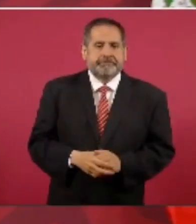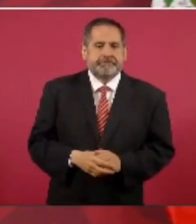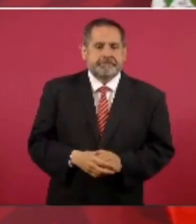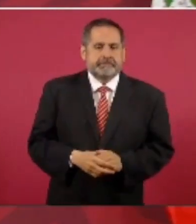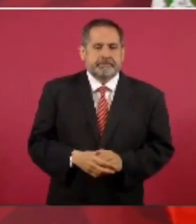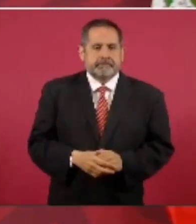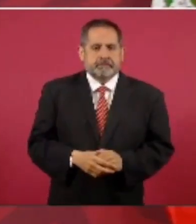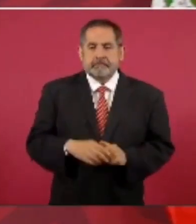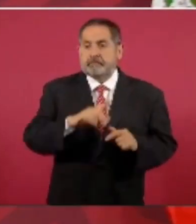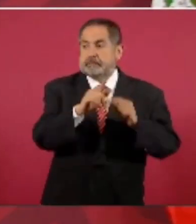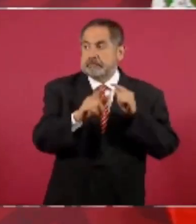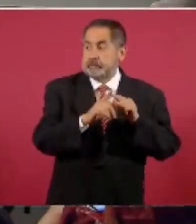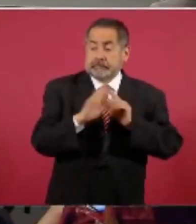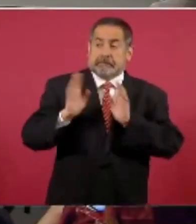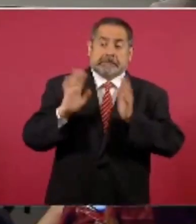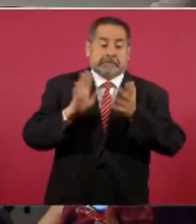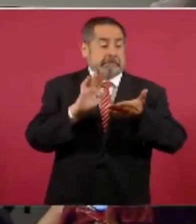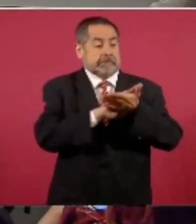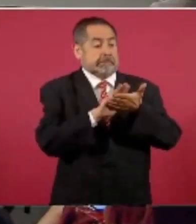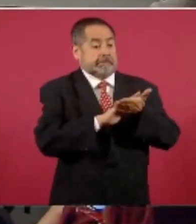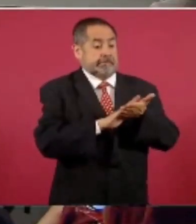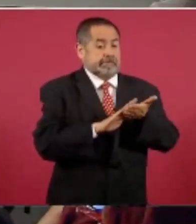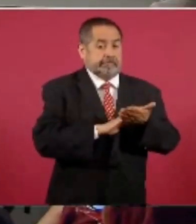Luego tuvieron que borrar